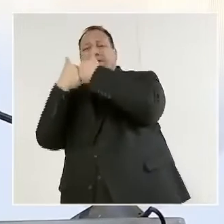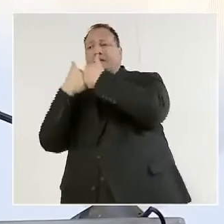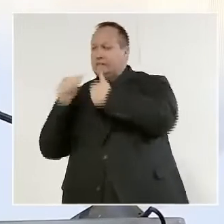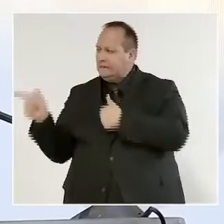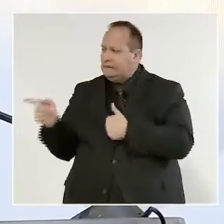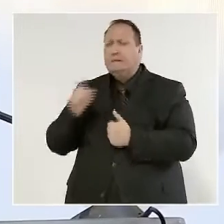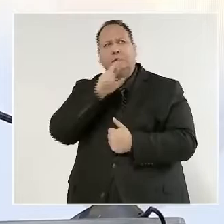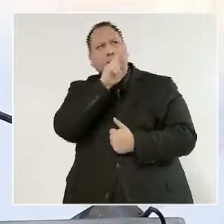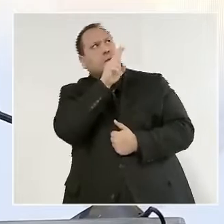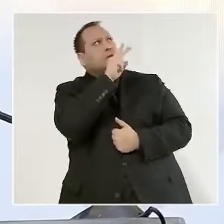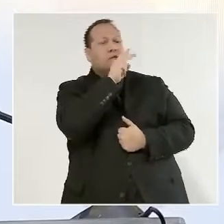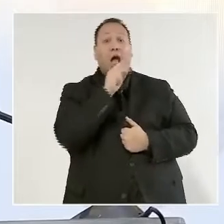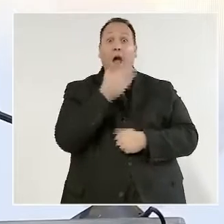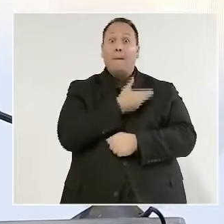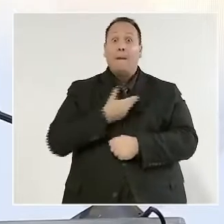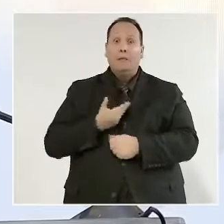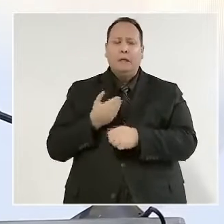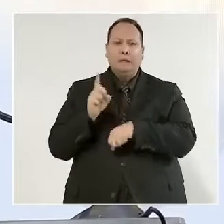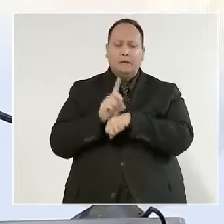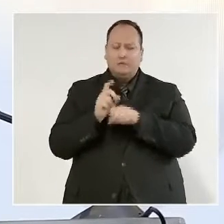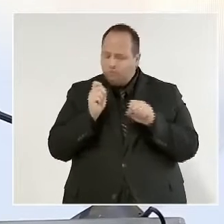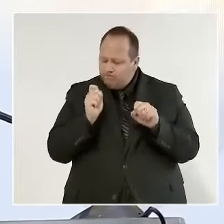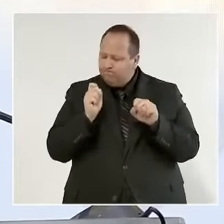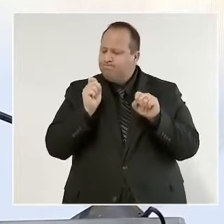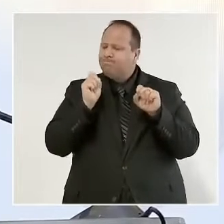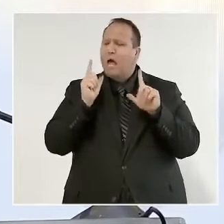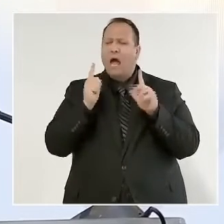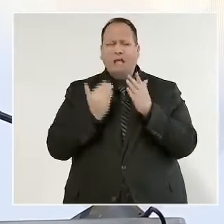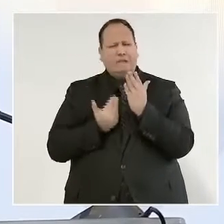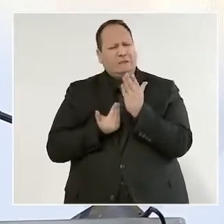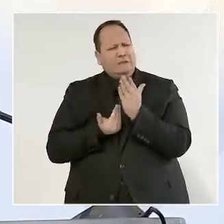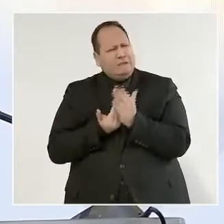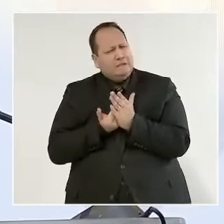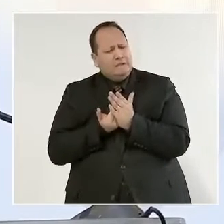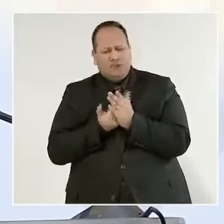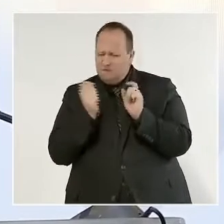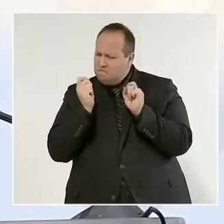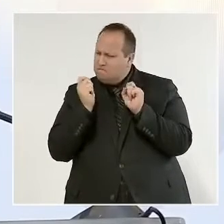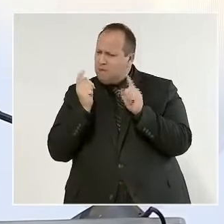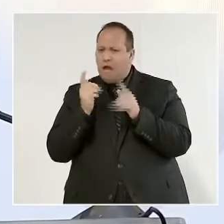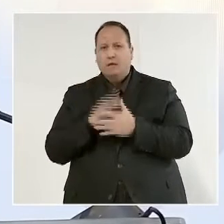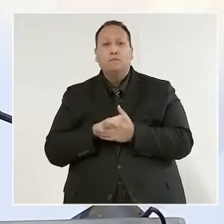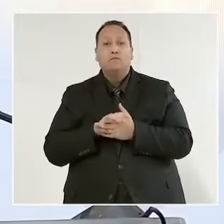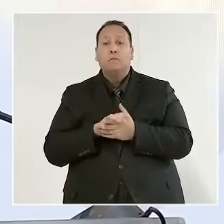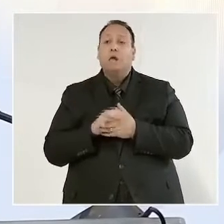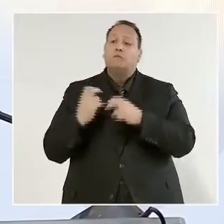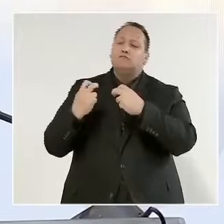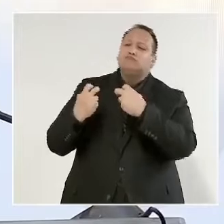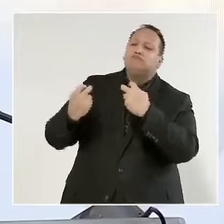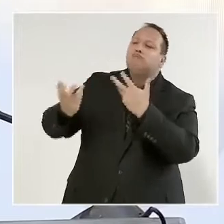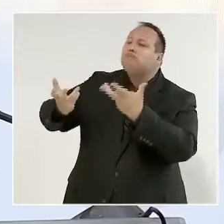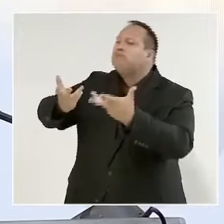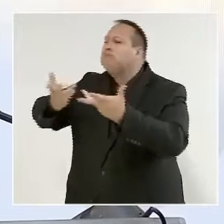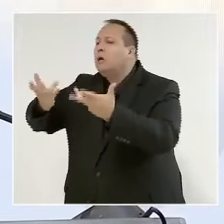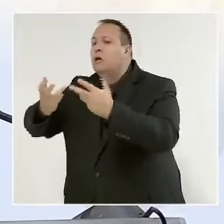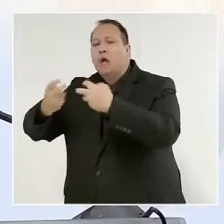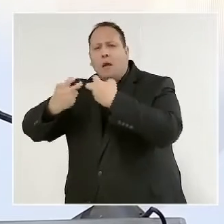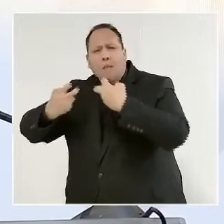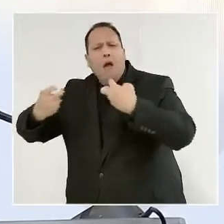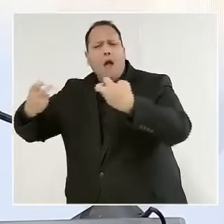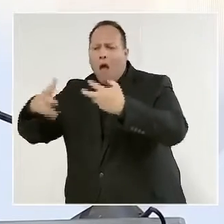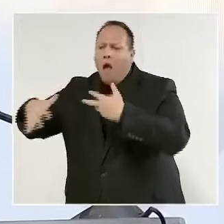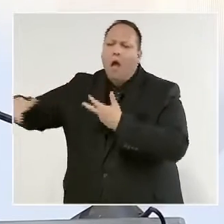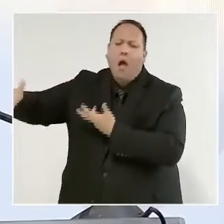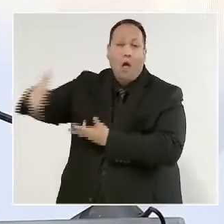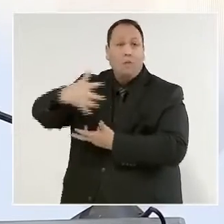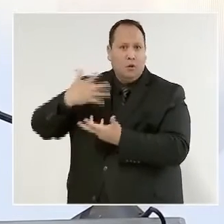presidente que se levanta todos los días en la madrugada y encabeza las sesiones en las mesas,